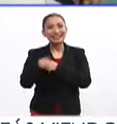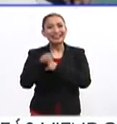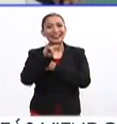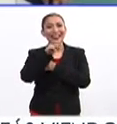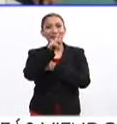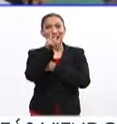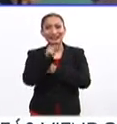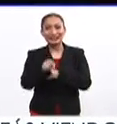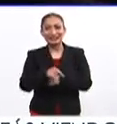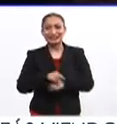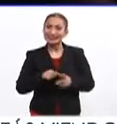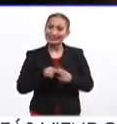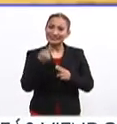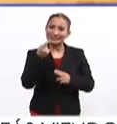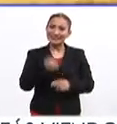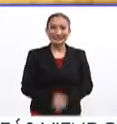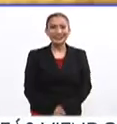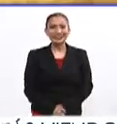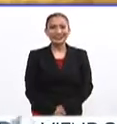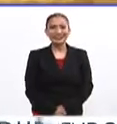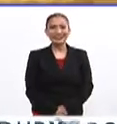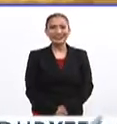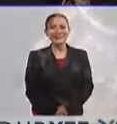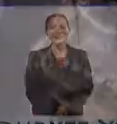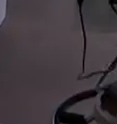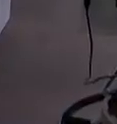Esto es Interfaz. ¡Comenzamos!